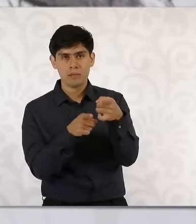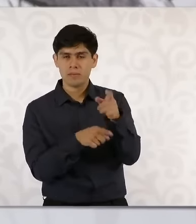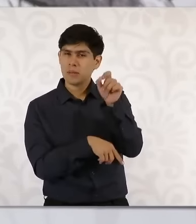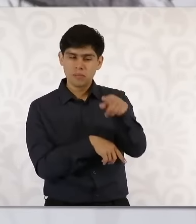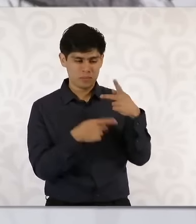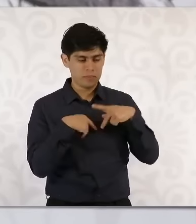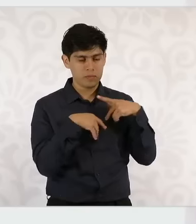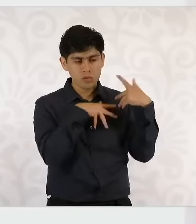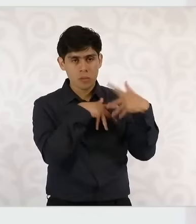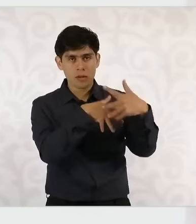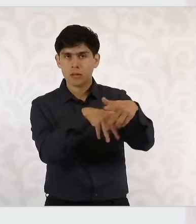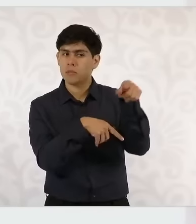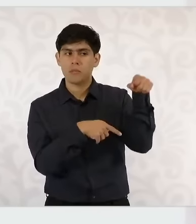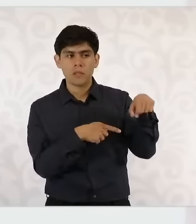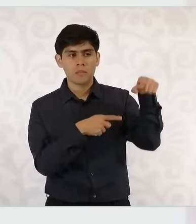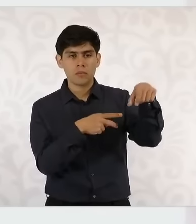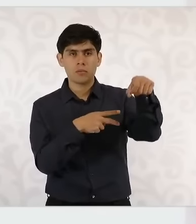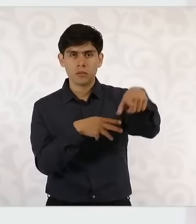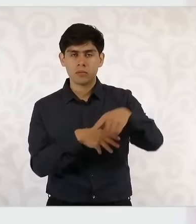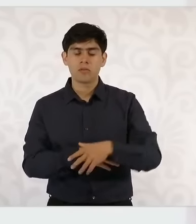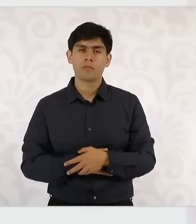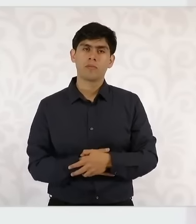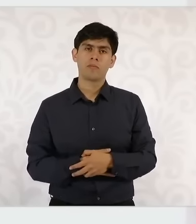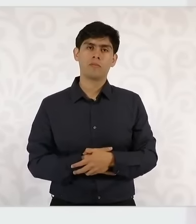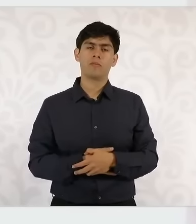marcha. Algunos